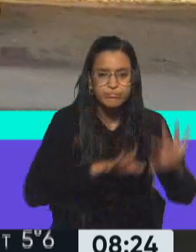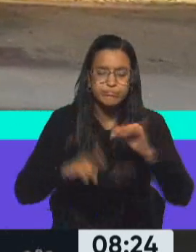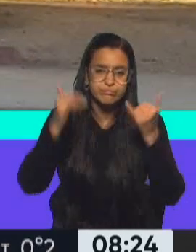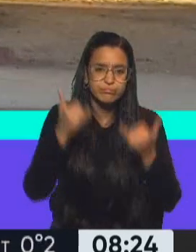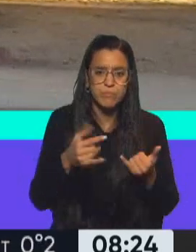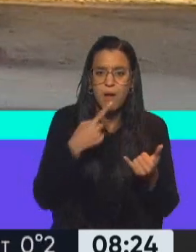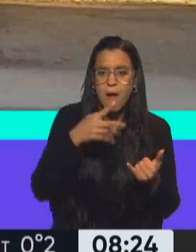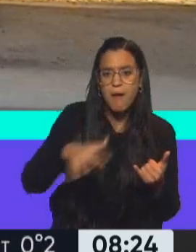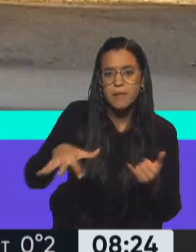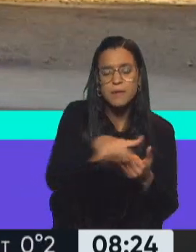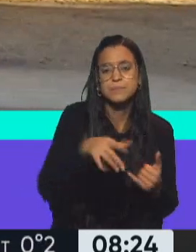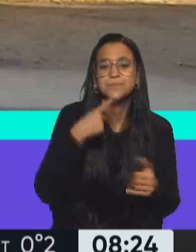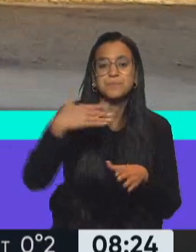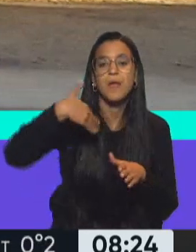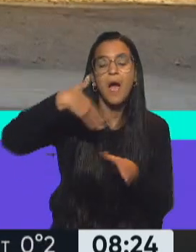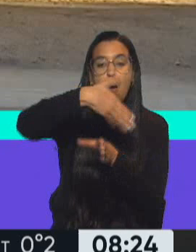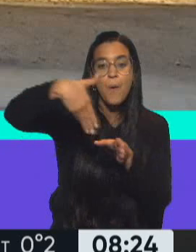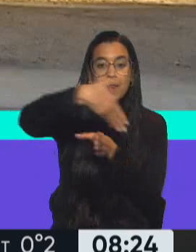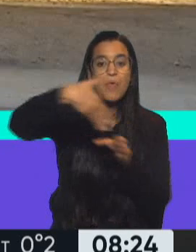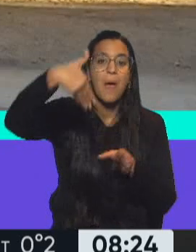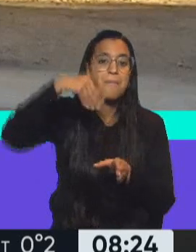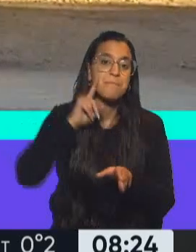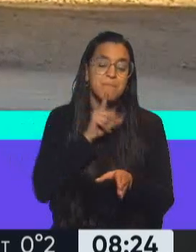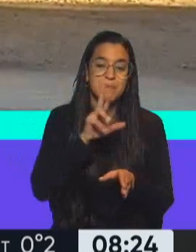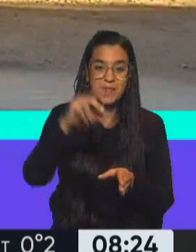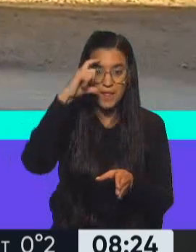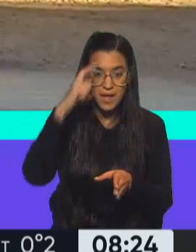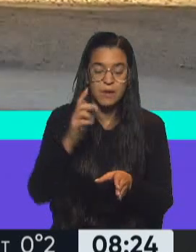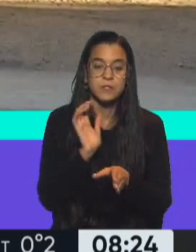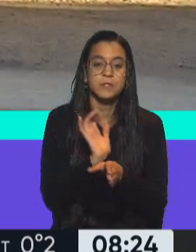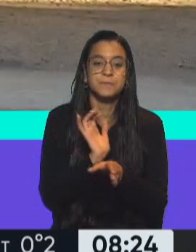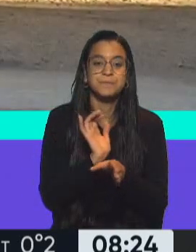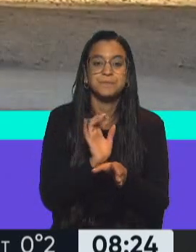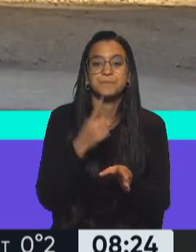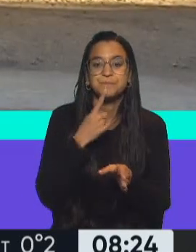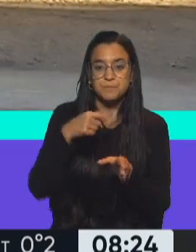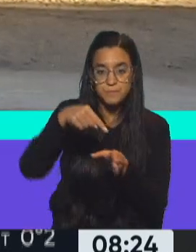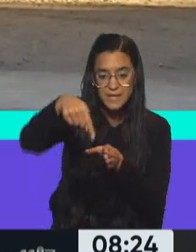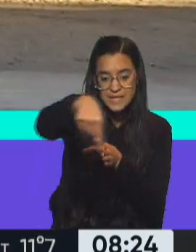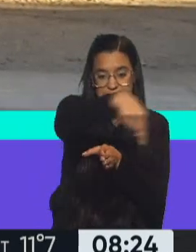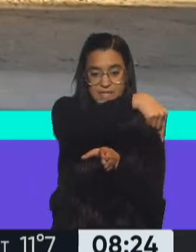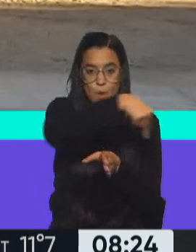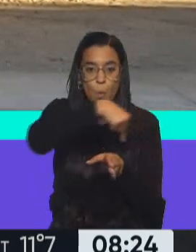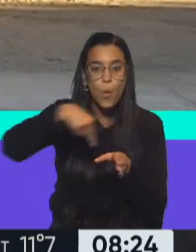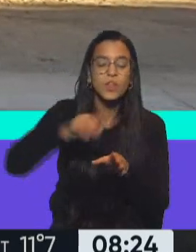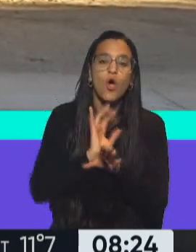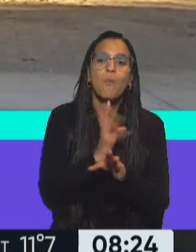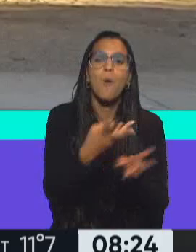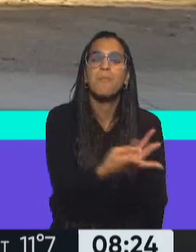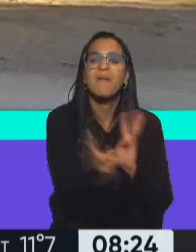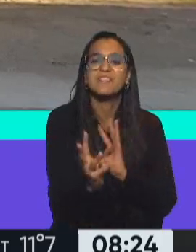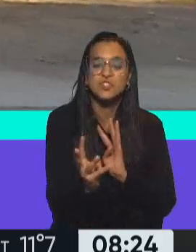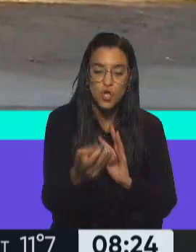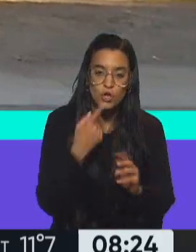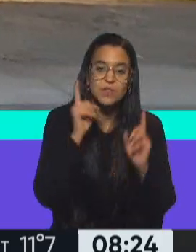las inmediaciones, que sobre la avenida Mitre, como una suerte de circuito, podríamos decir, preventivo, y